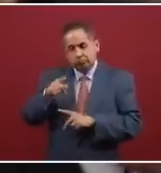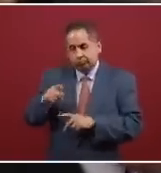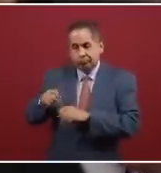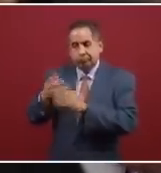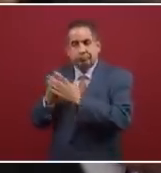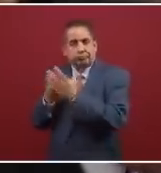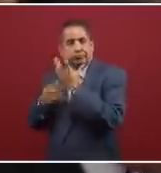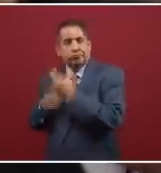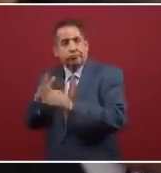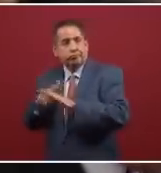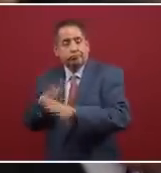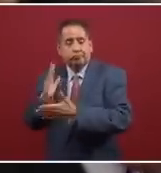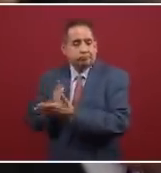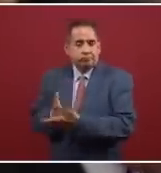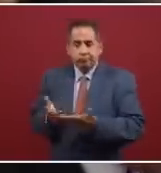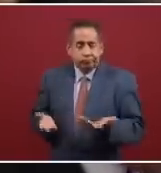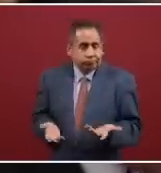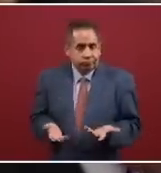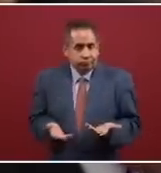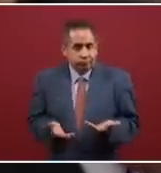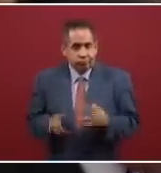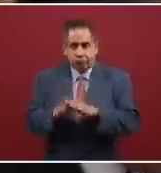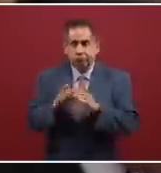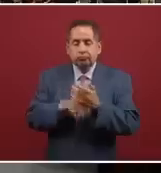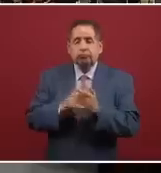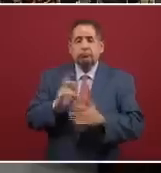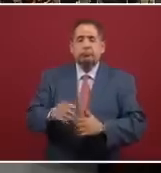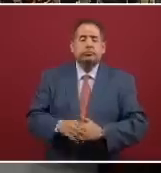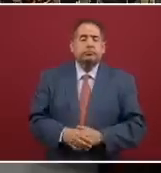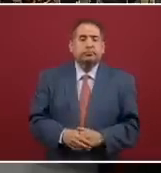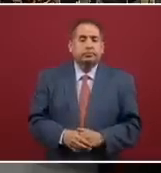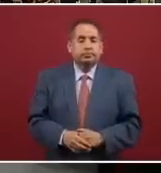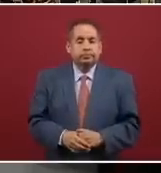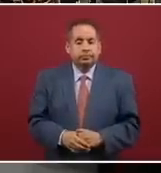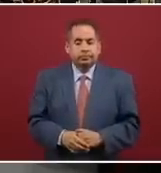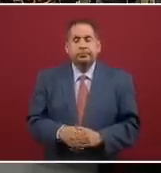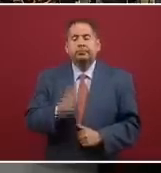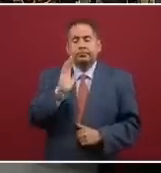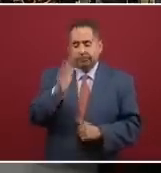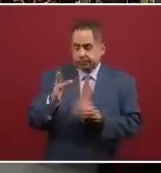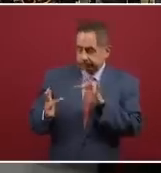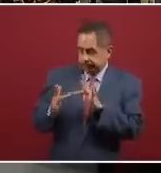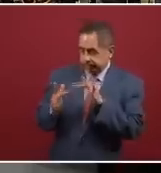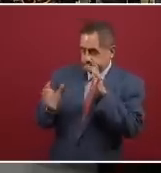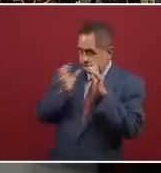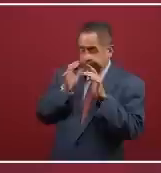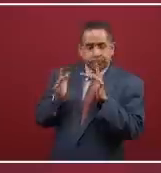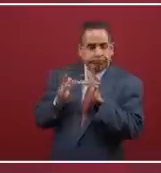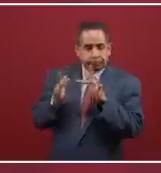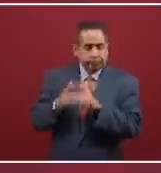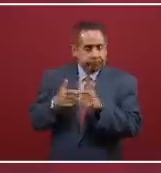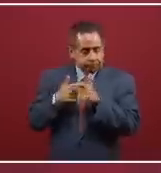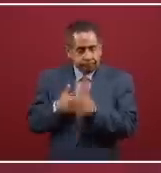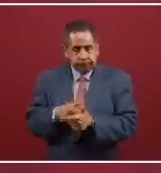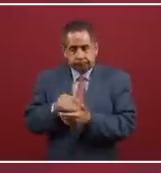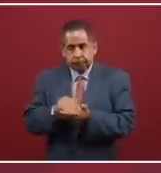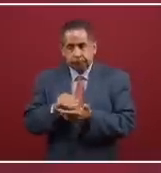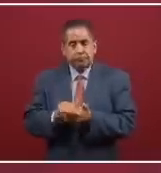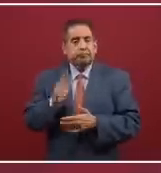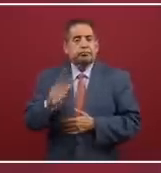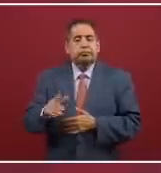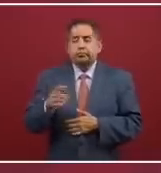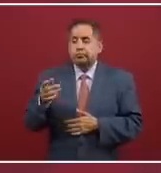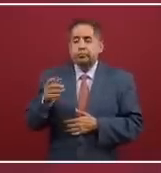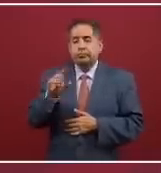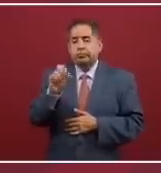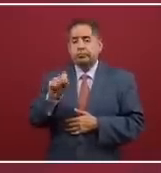esta migración que se da este fenómeno si tenemos comunicación permanente desde luego en la celda